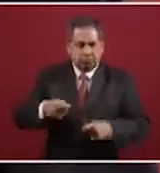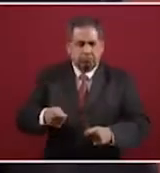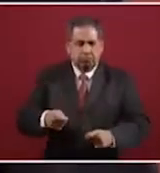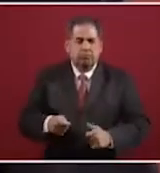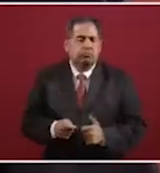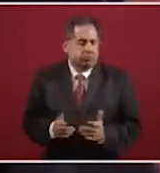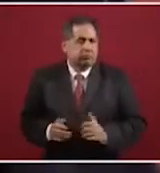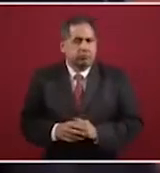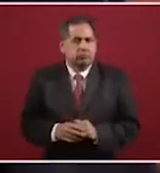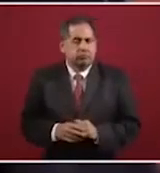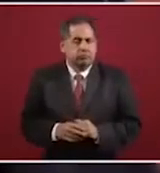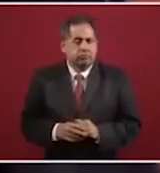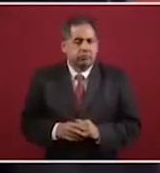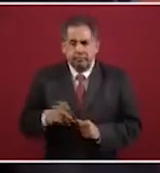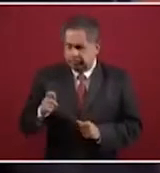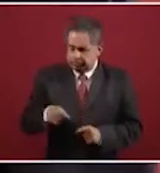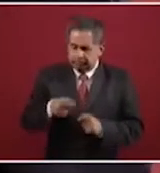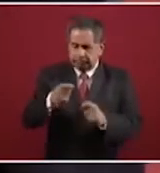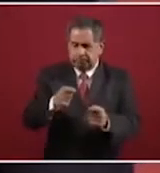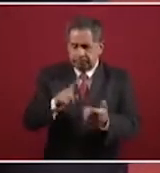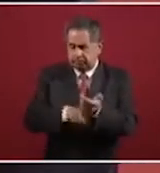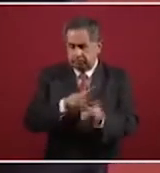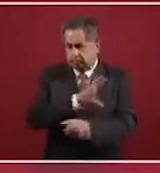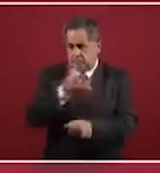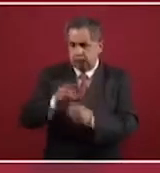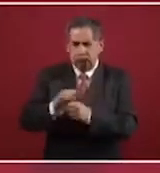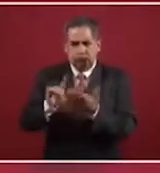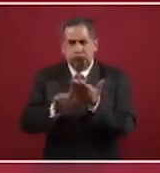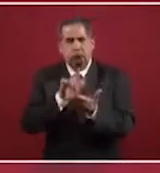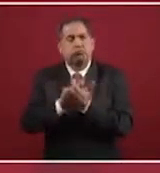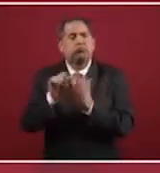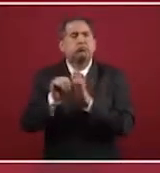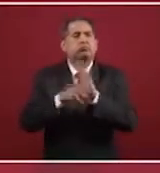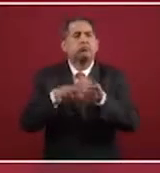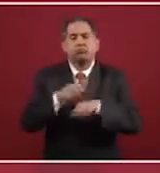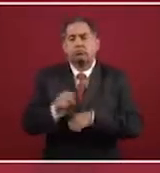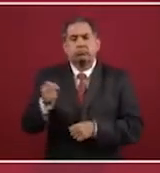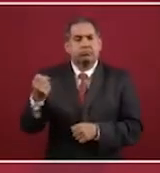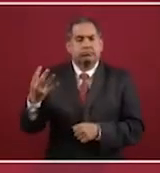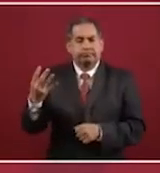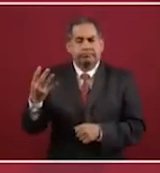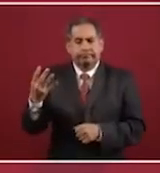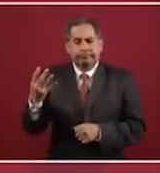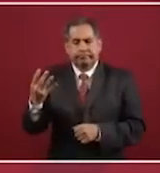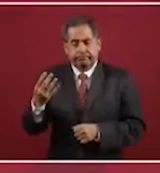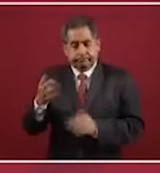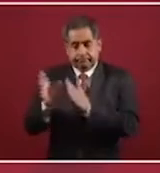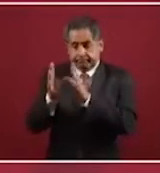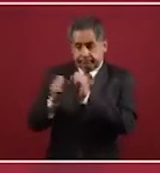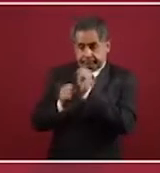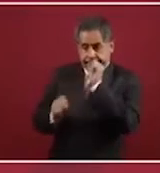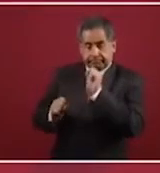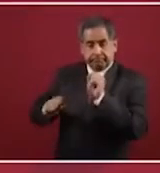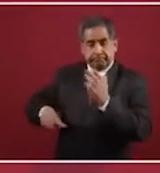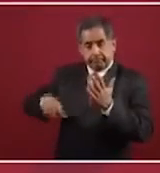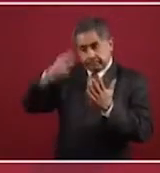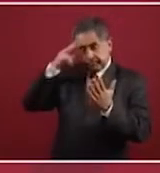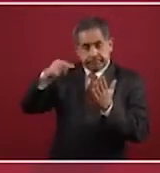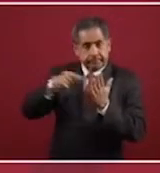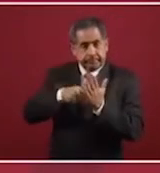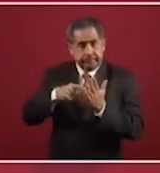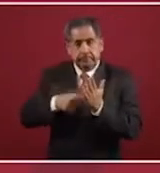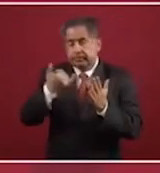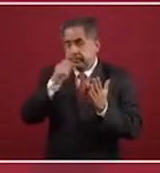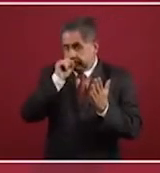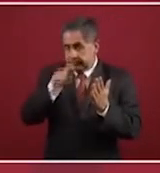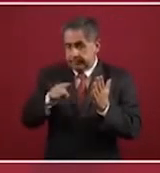vamos a presentar esta iniciativa de reforma al artículo cuarto de la constitución y